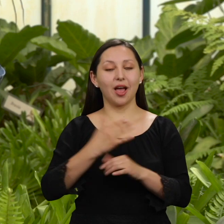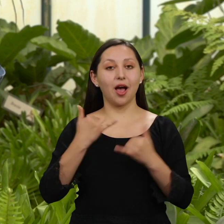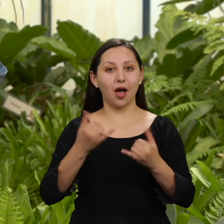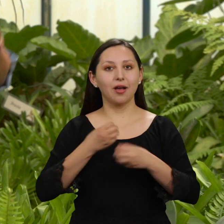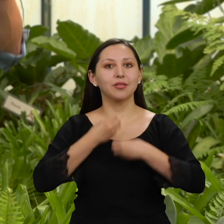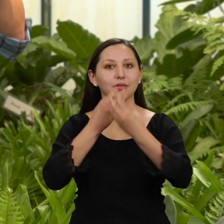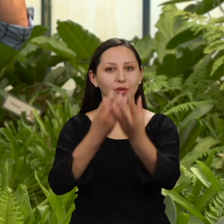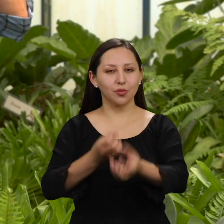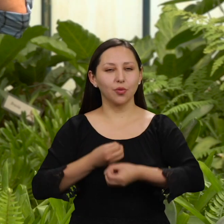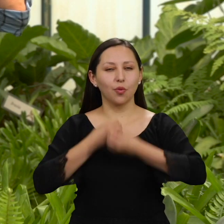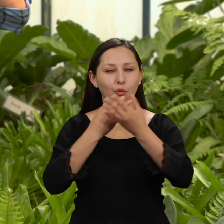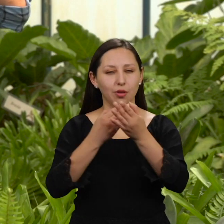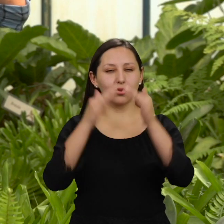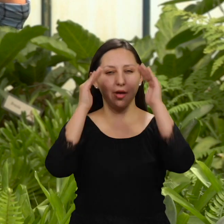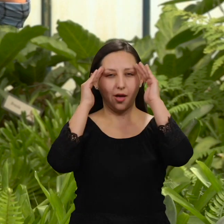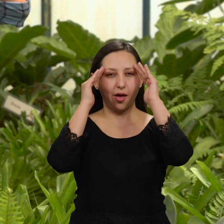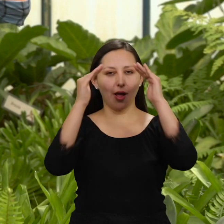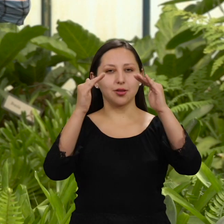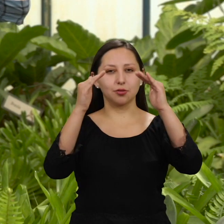Voy a seguir concentrado